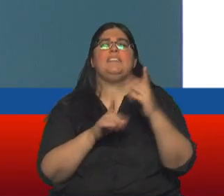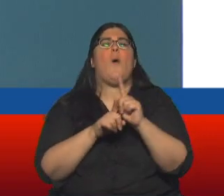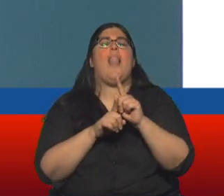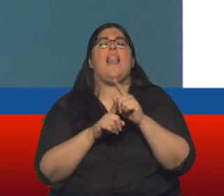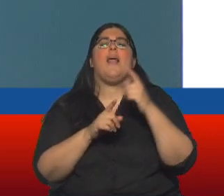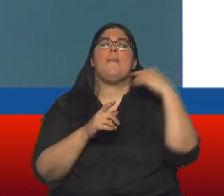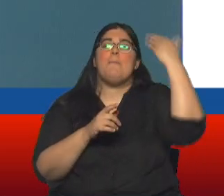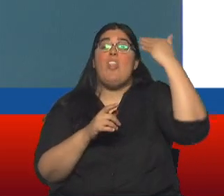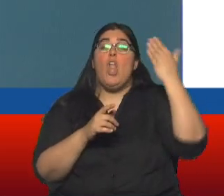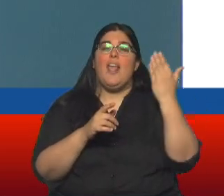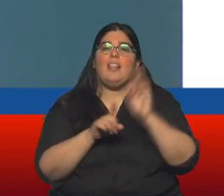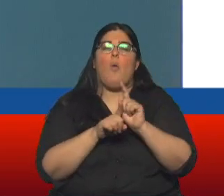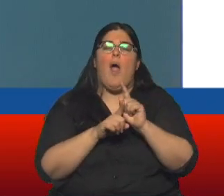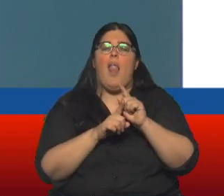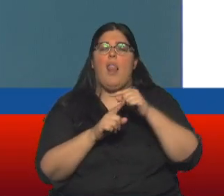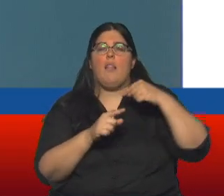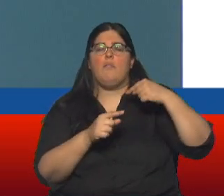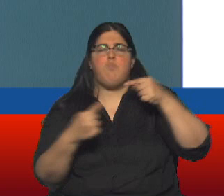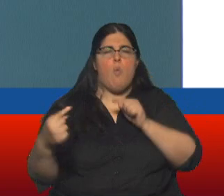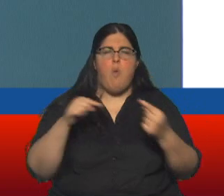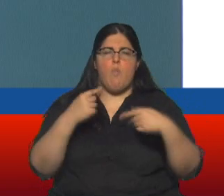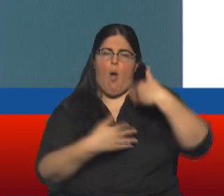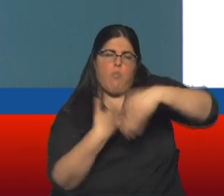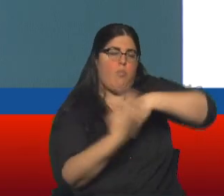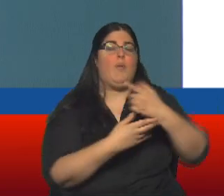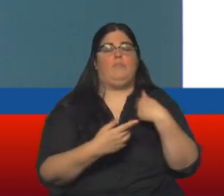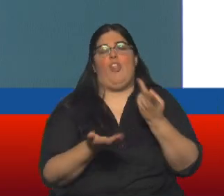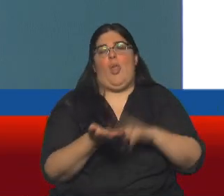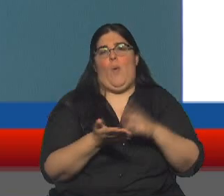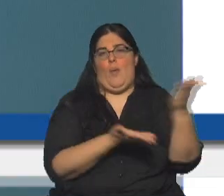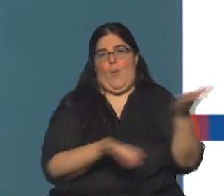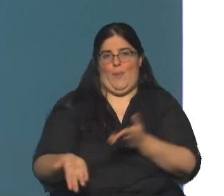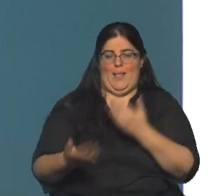¿no? Sí. Estas cosas que se van enredando tan complejas. Bueno, te volveremos a llamar. Será un placer. Gracias. Sí, que hay